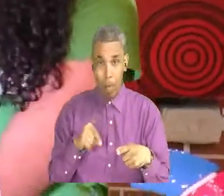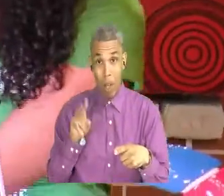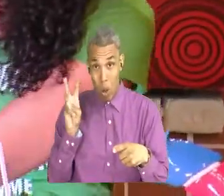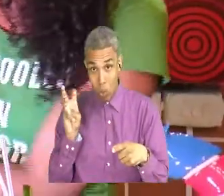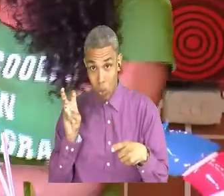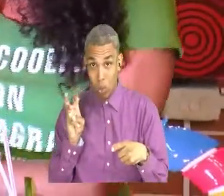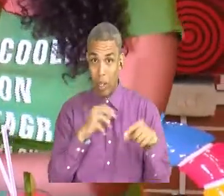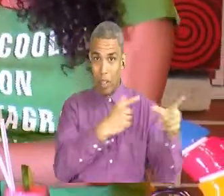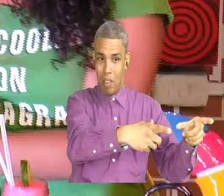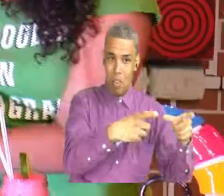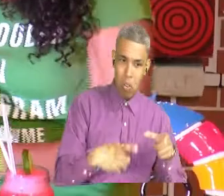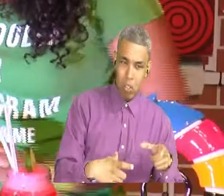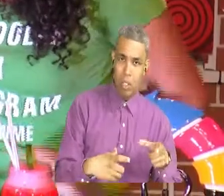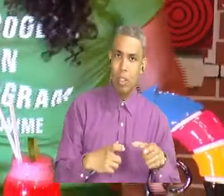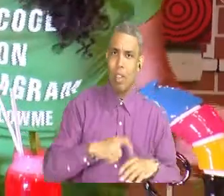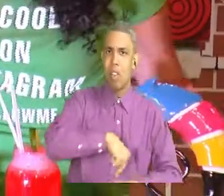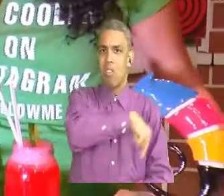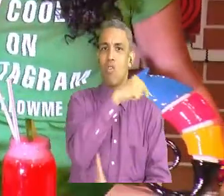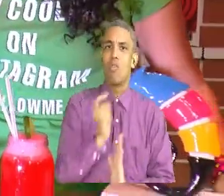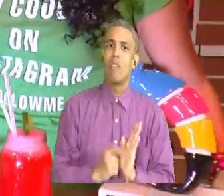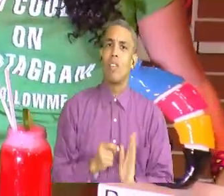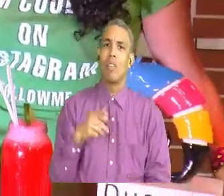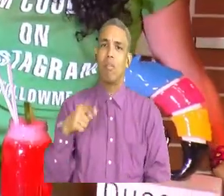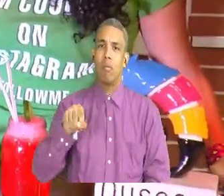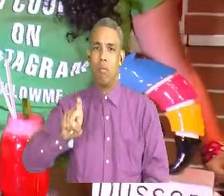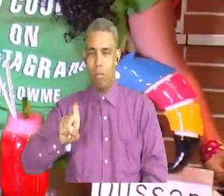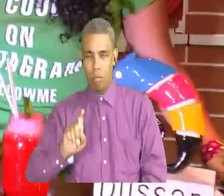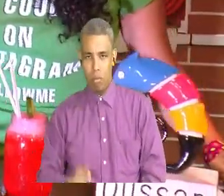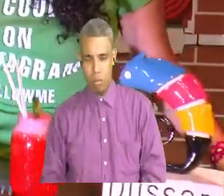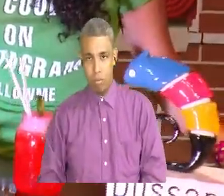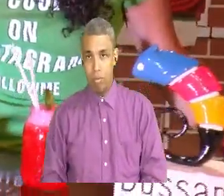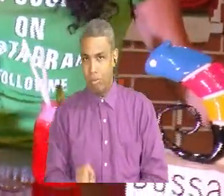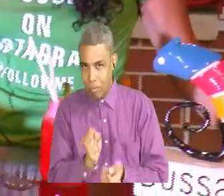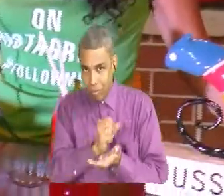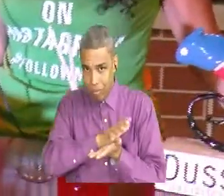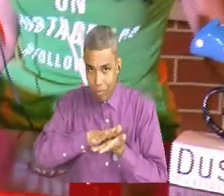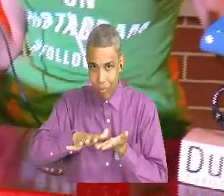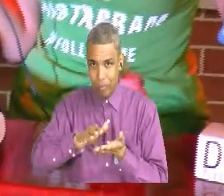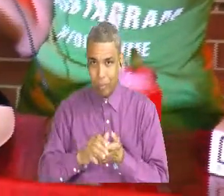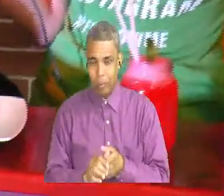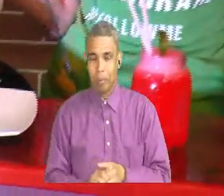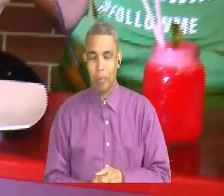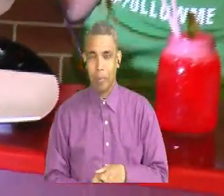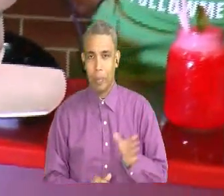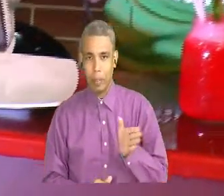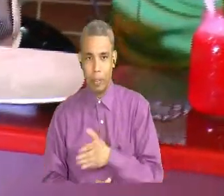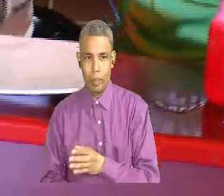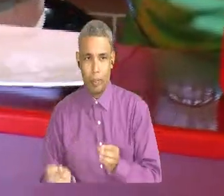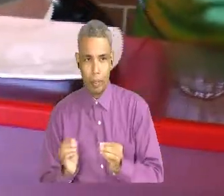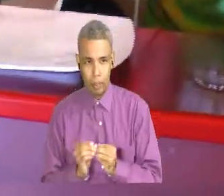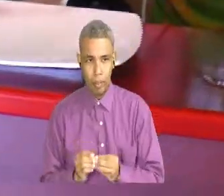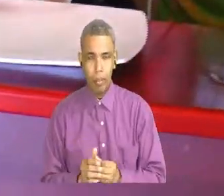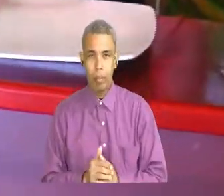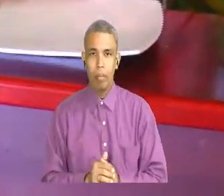es la preparación de todo este plato exquisito. Bueno, emplatamos con nuestros vegetales, o sea, lechugas,